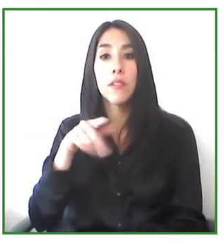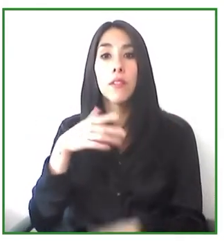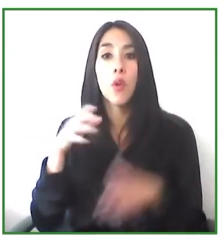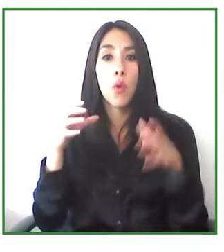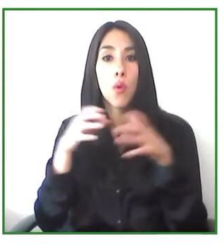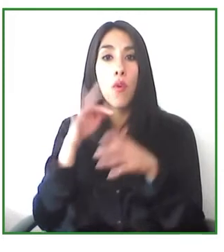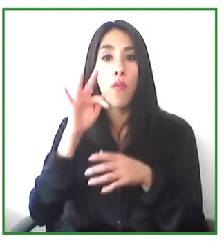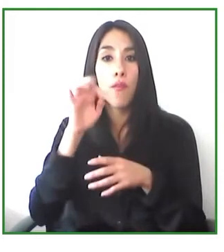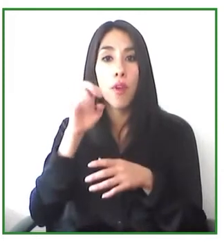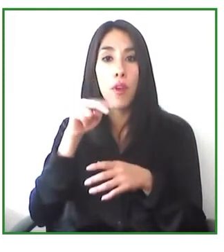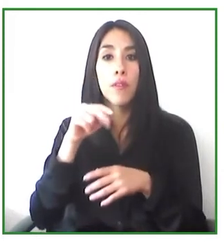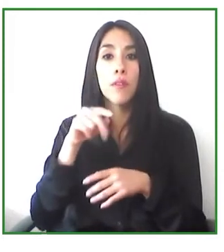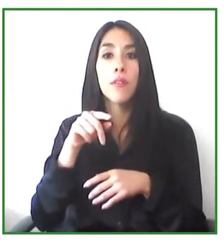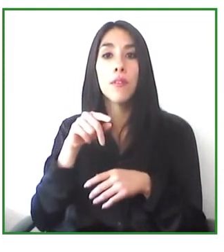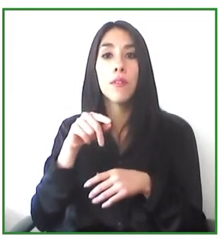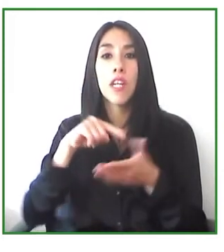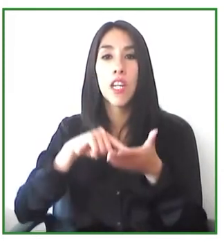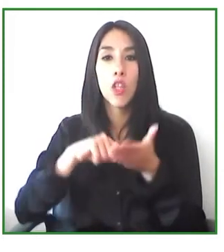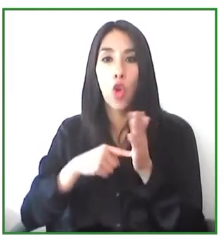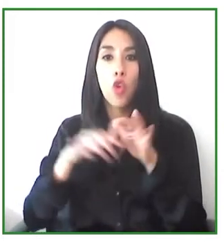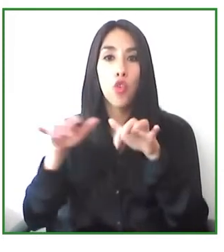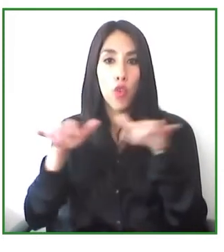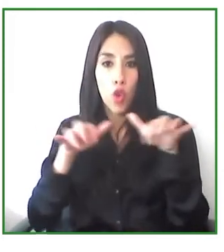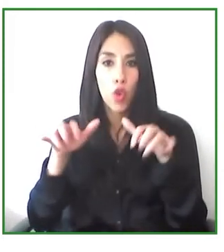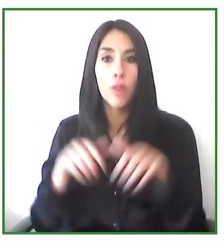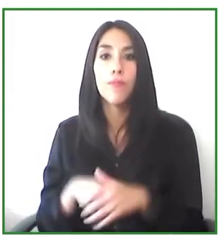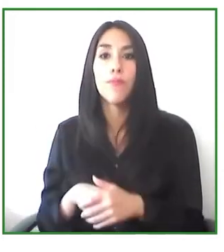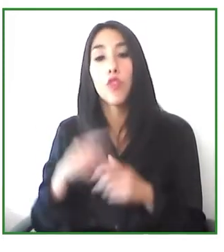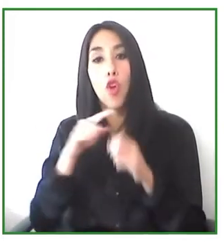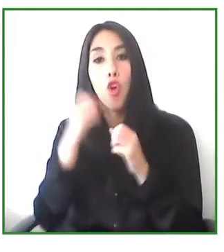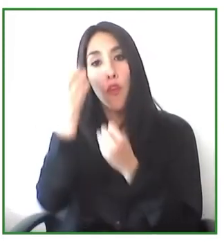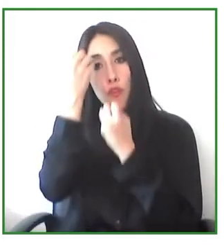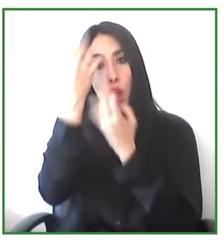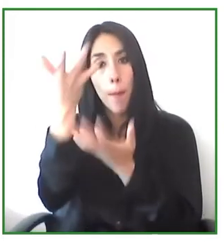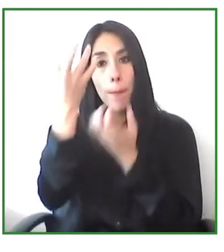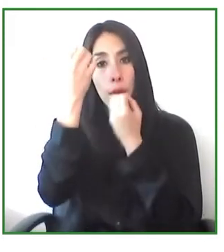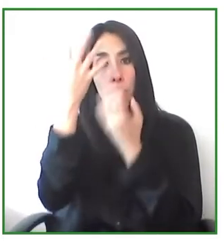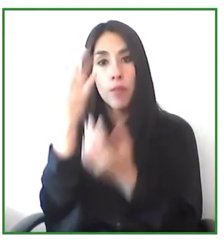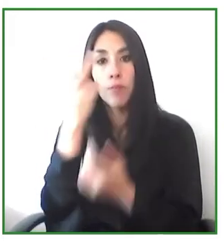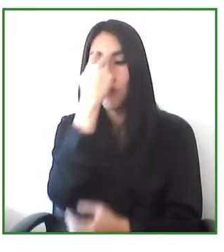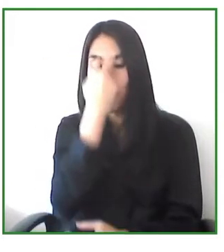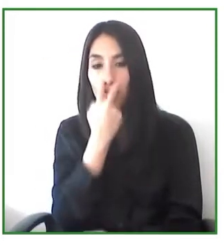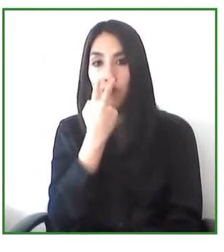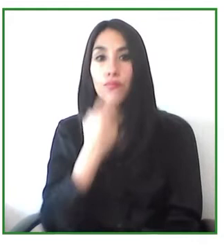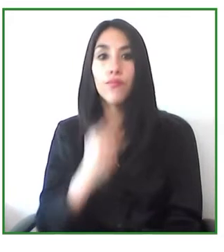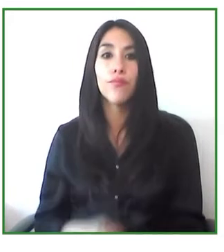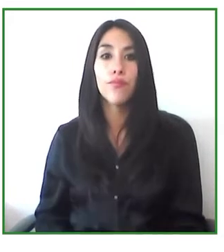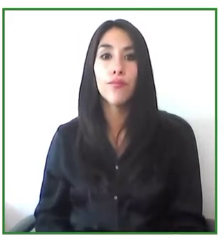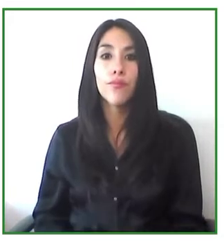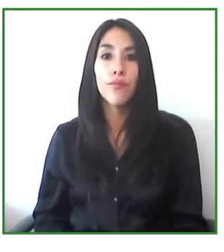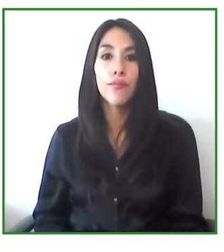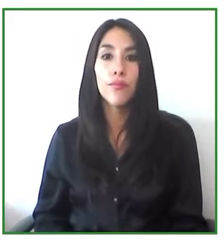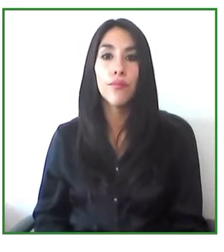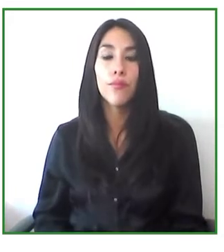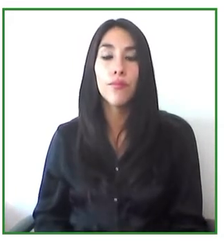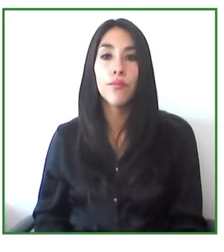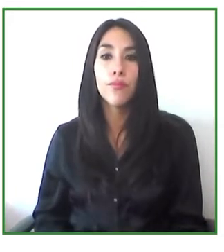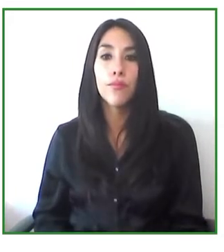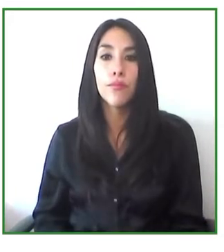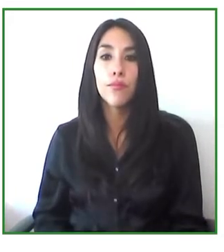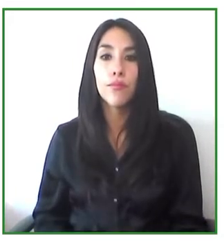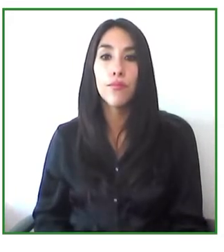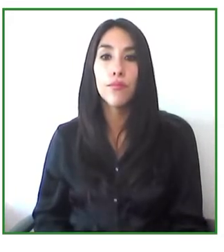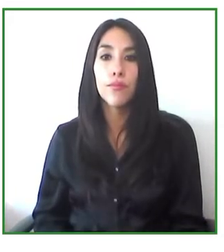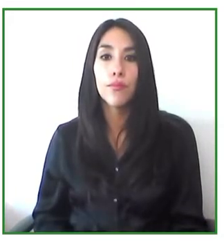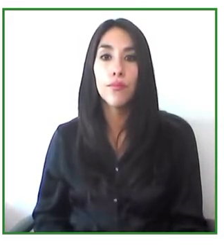informática de autoaprendizaje para las personas con discapacidad visual. Guillermo Braga, CEO de Galité de Brasil,